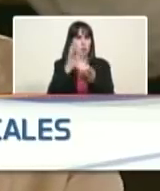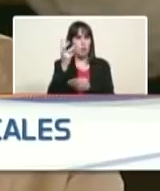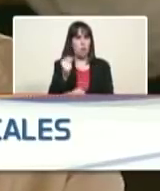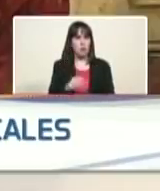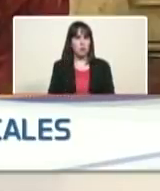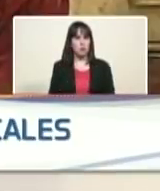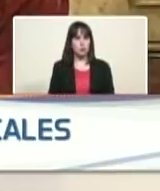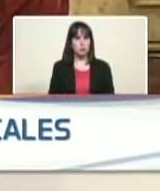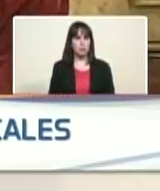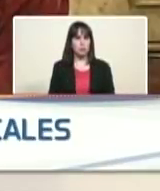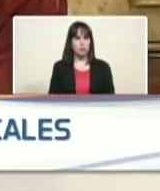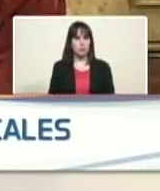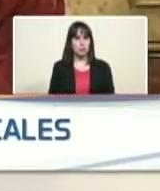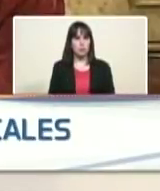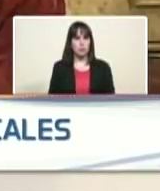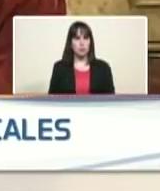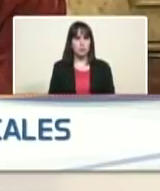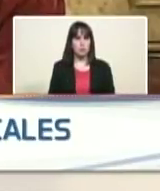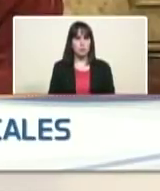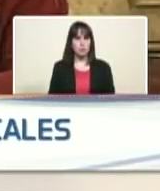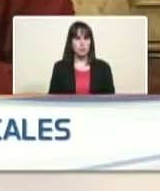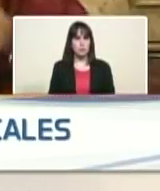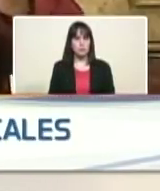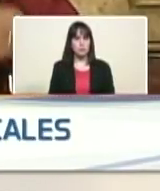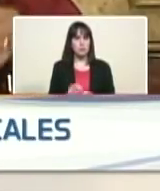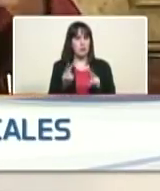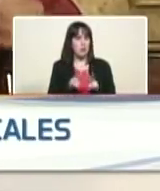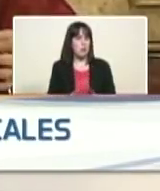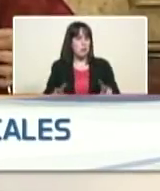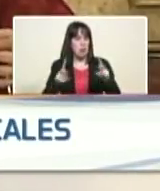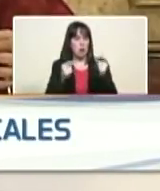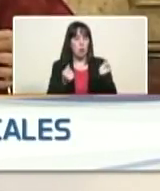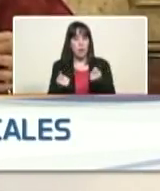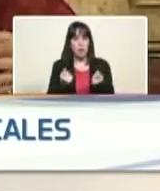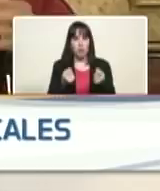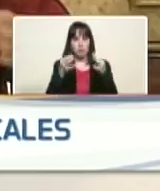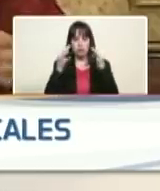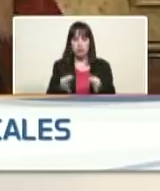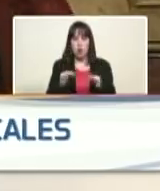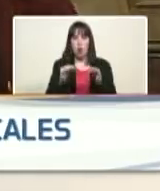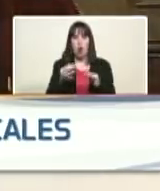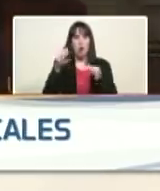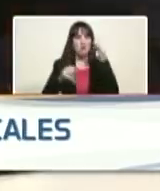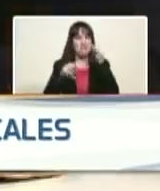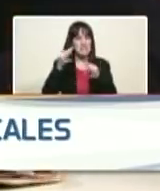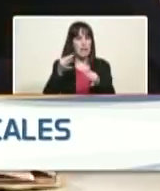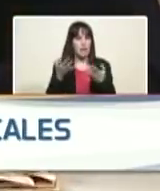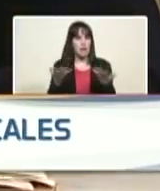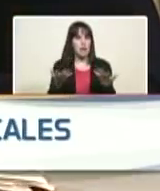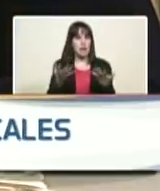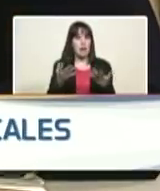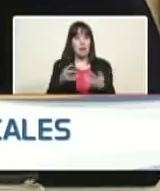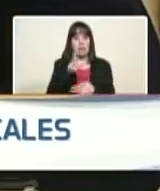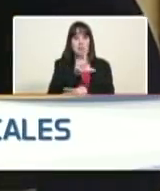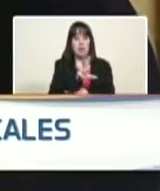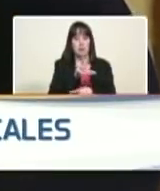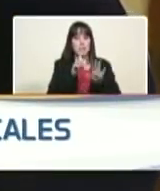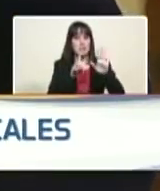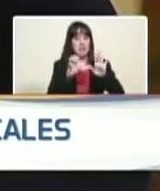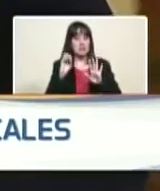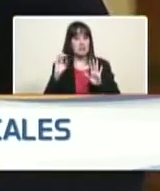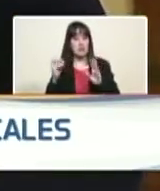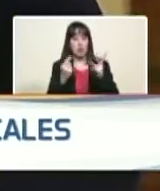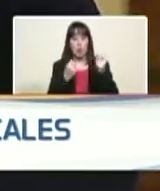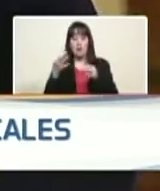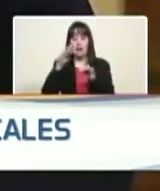internacional y tiene un valor nacional, 3.600 bolívares. Así que el salario,